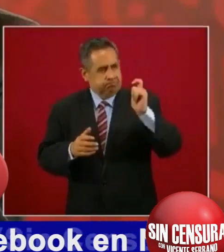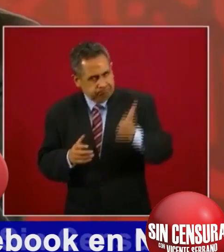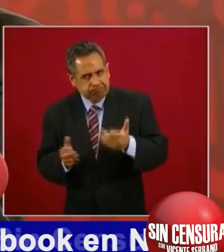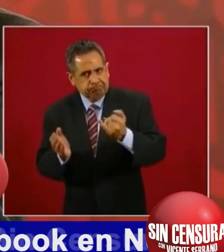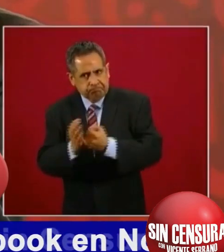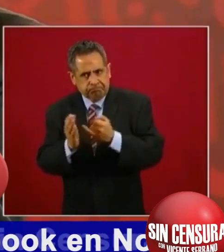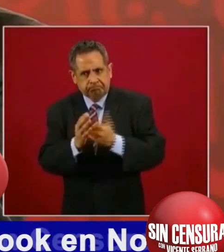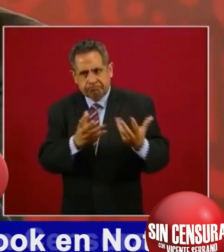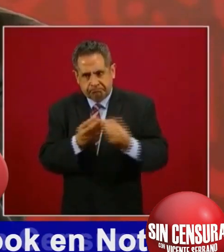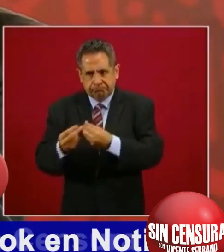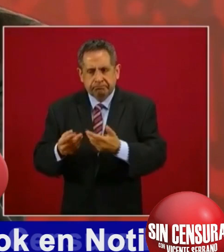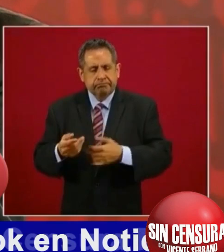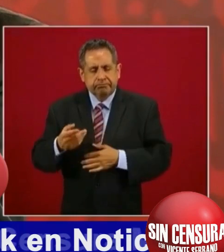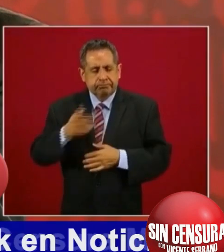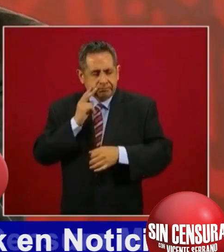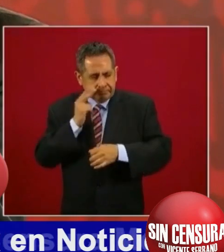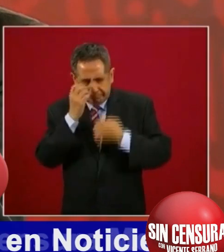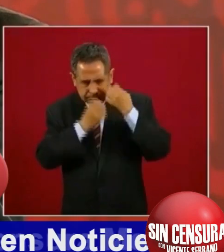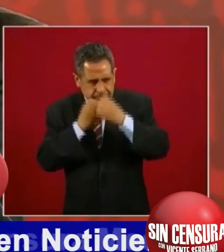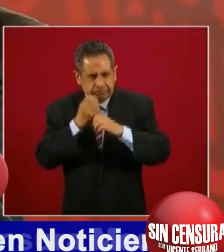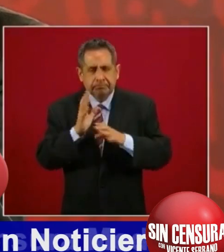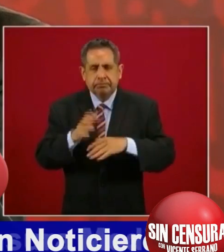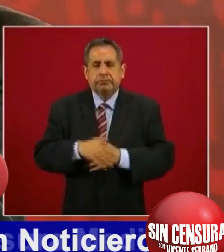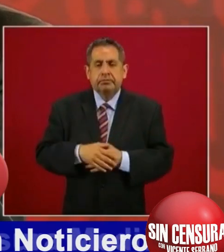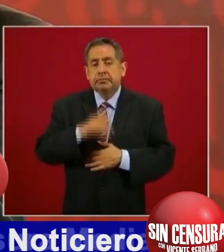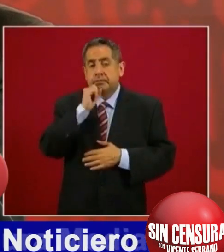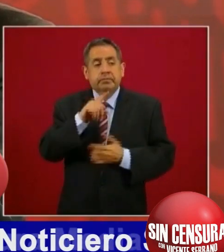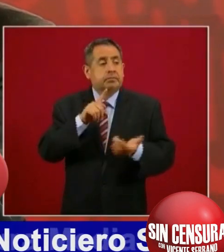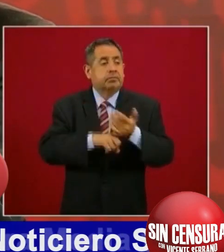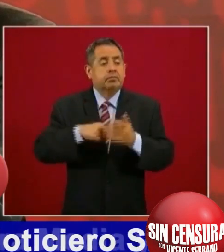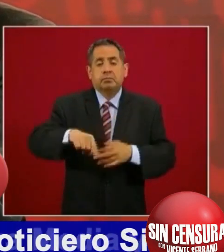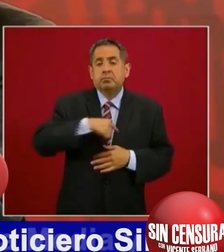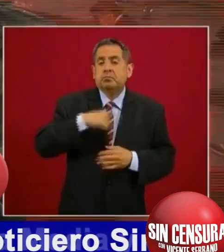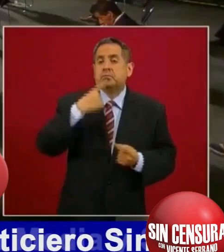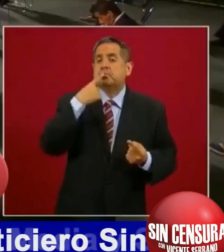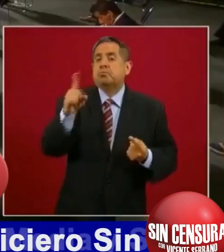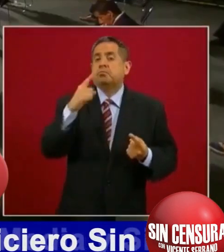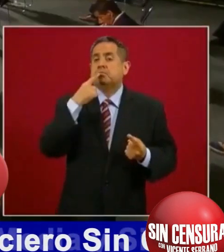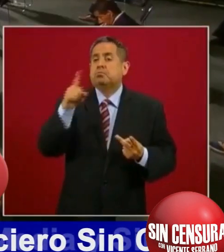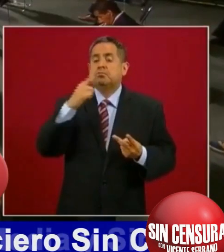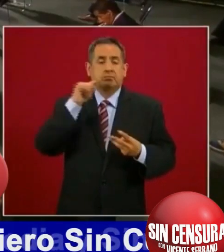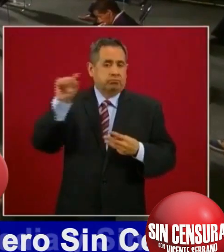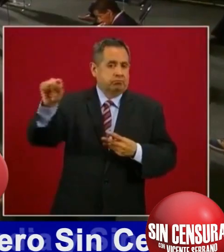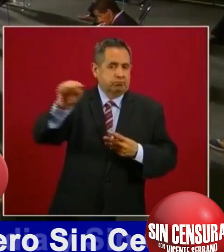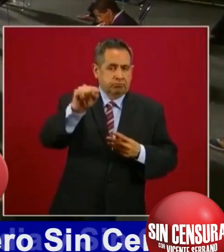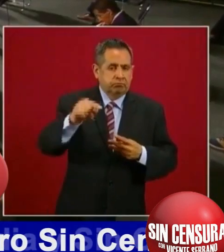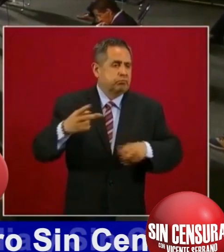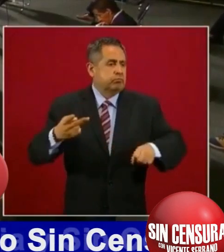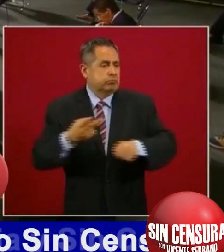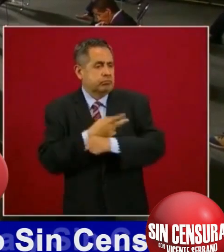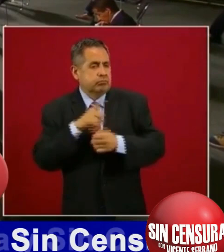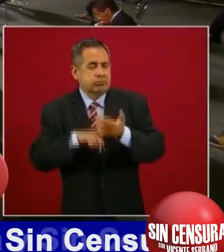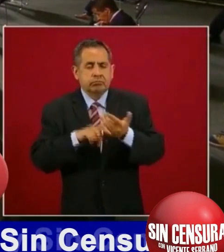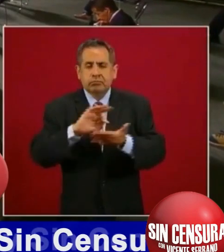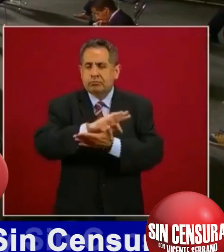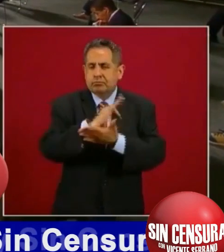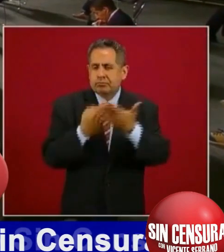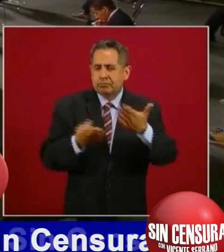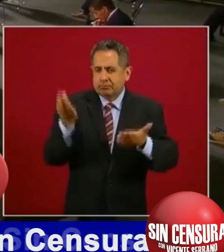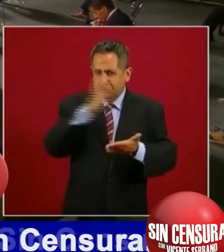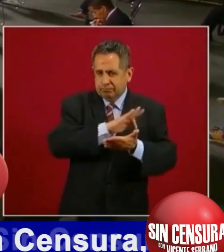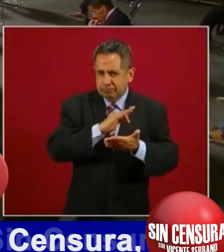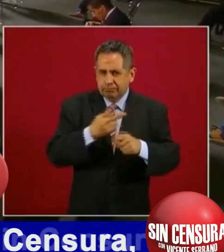cuanto a las denuncias que se han presentado por facturas falsas,